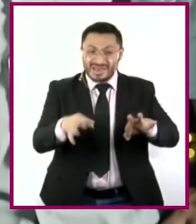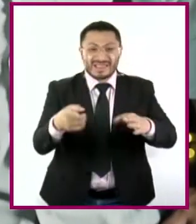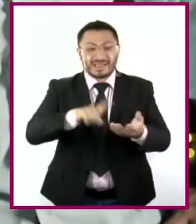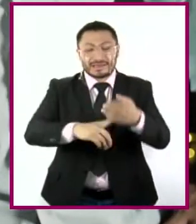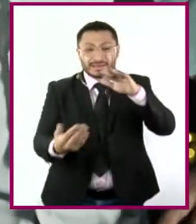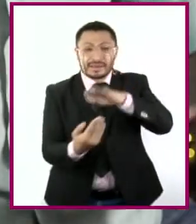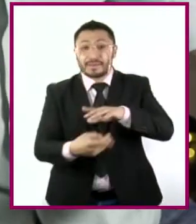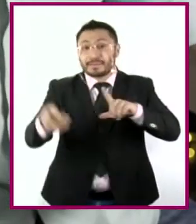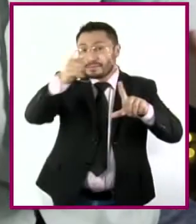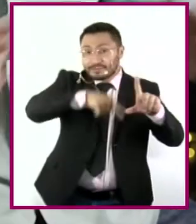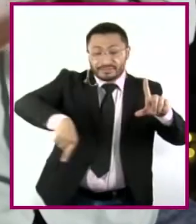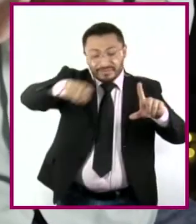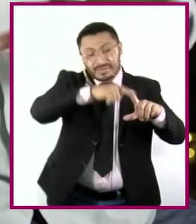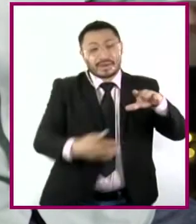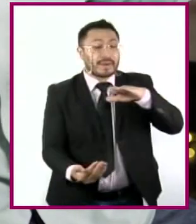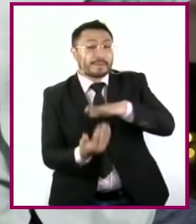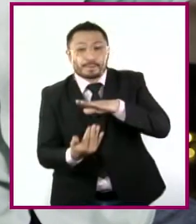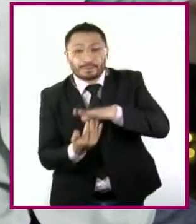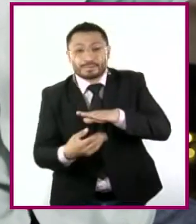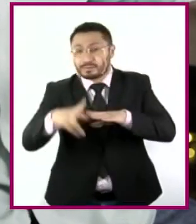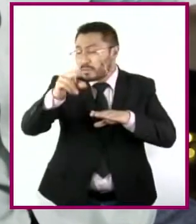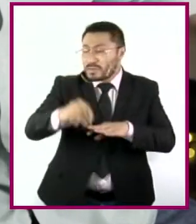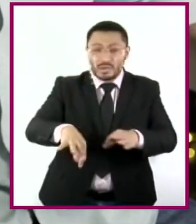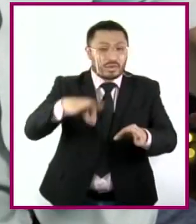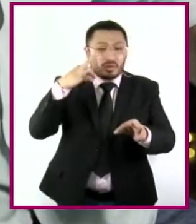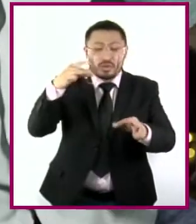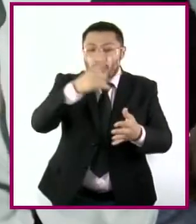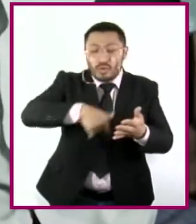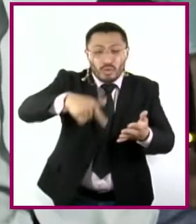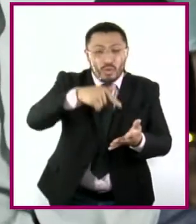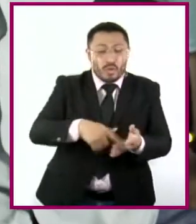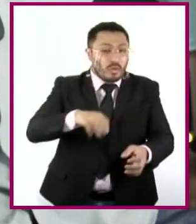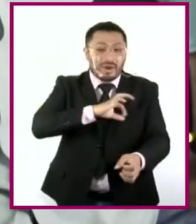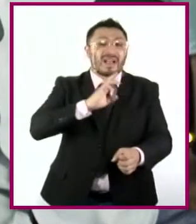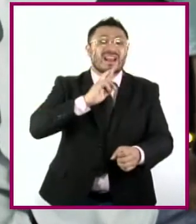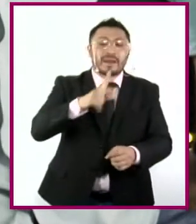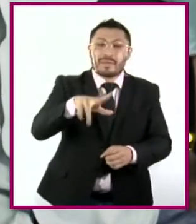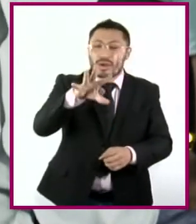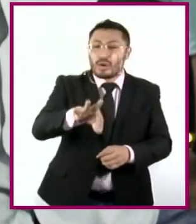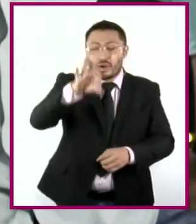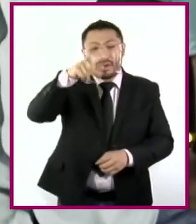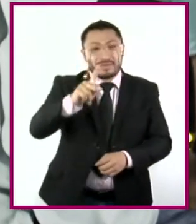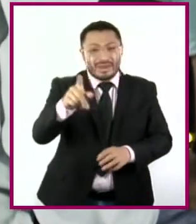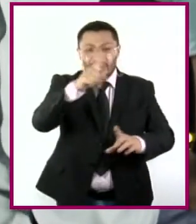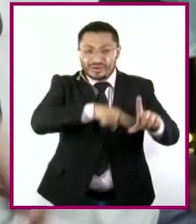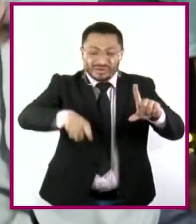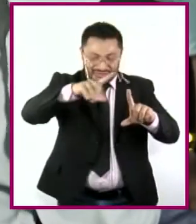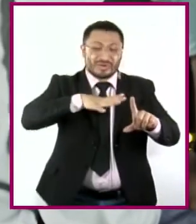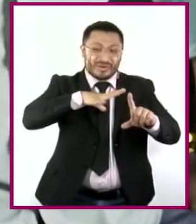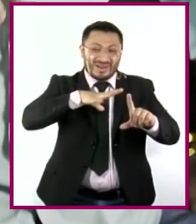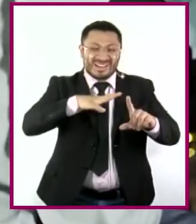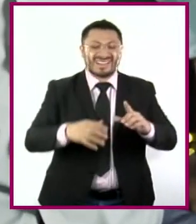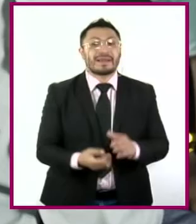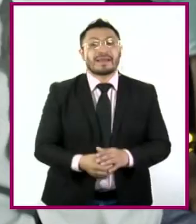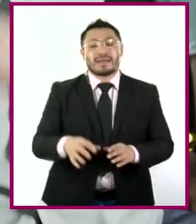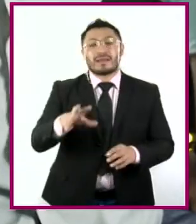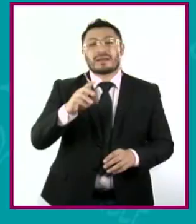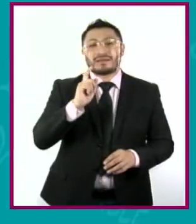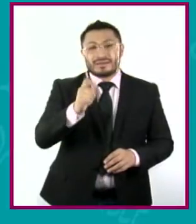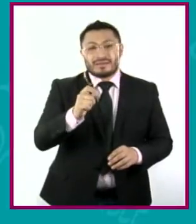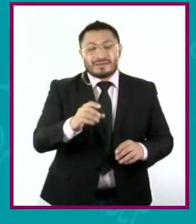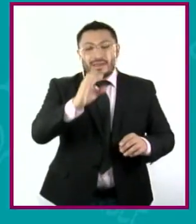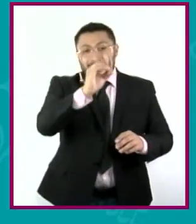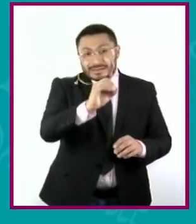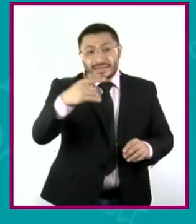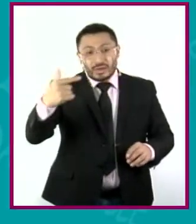redonda. La mesa no tiene un punto preferido, pero nuestro círculo sí. el que corresponde a una rotación de 0